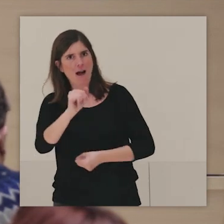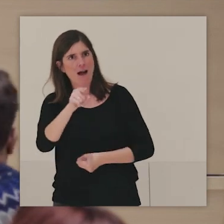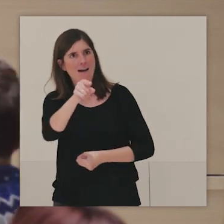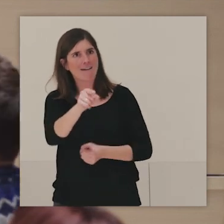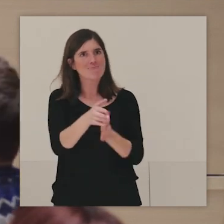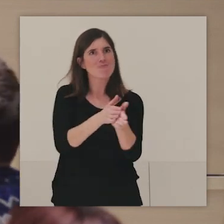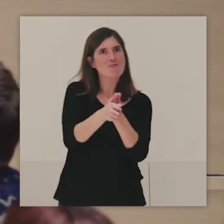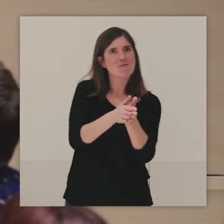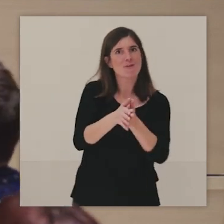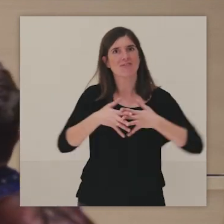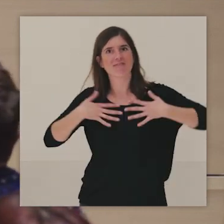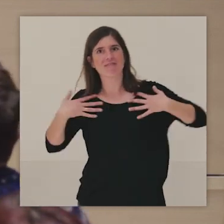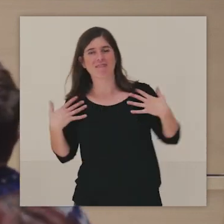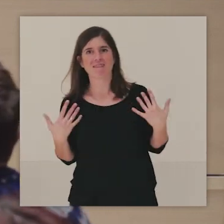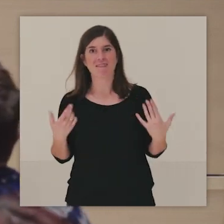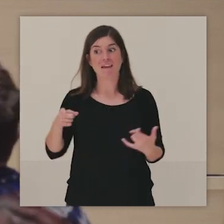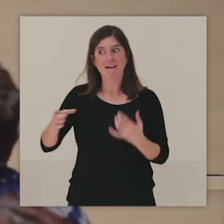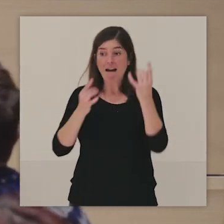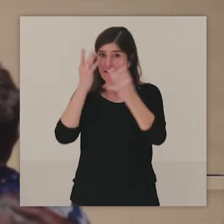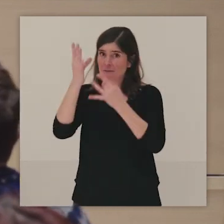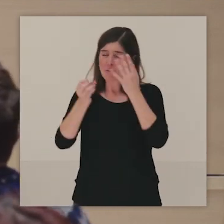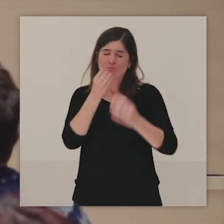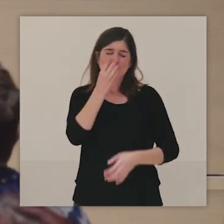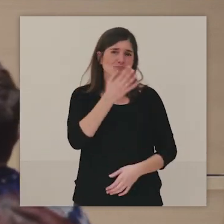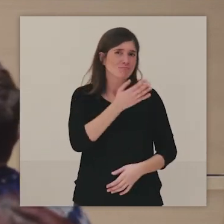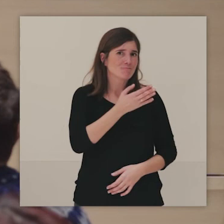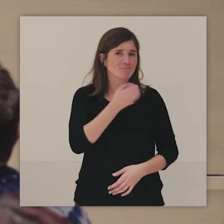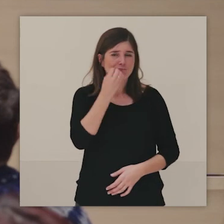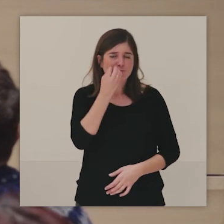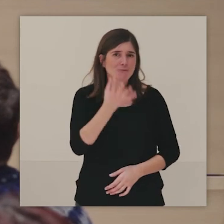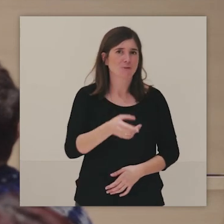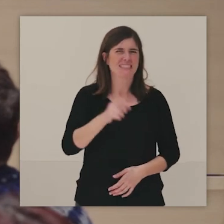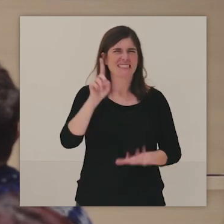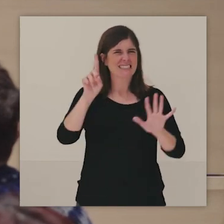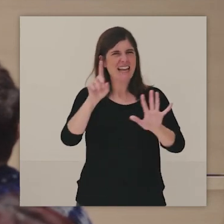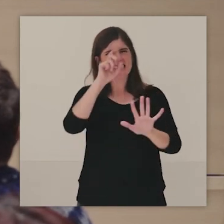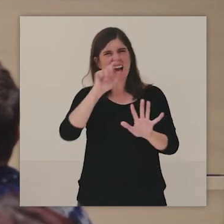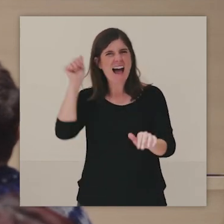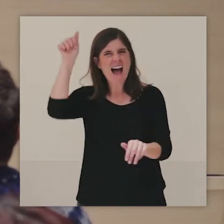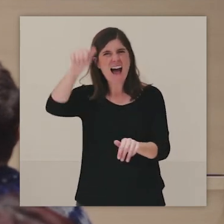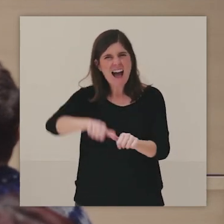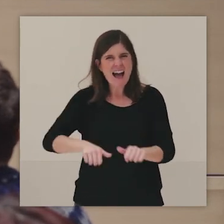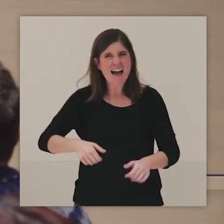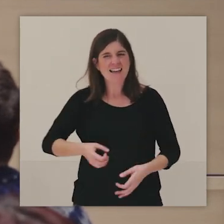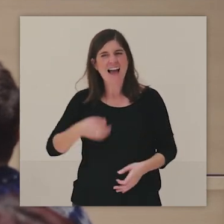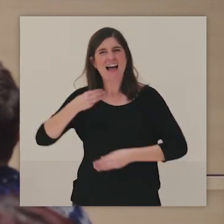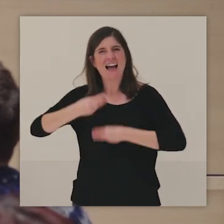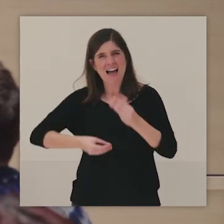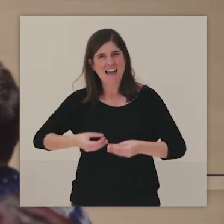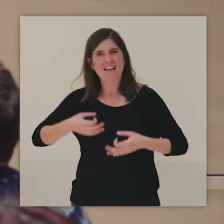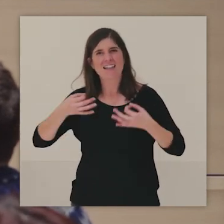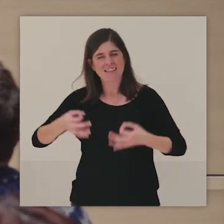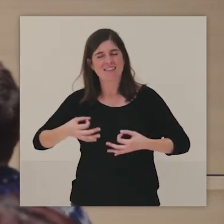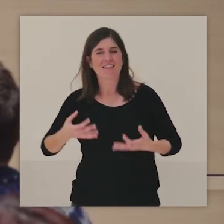lo quiere realizar. Y se consigue, es una actividad que llevamos 6 años, me parece. Es decir, que ya llevamos mucho tiempo y se